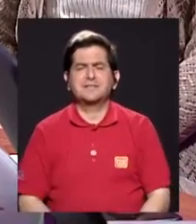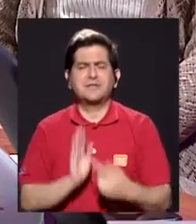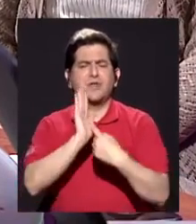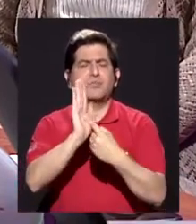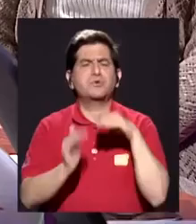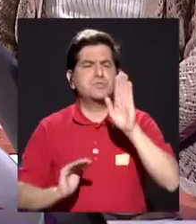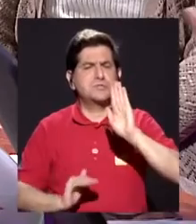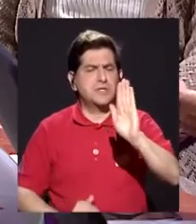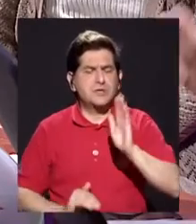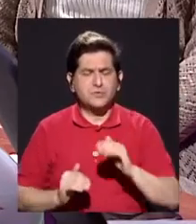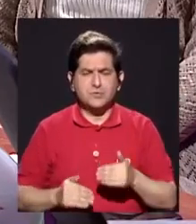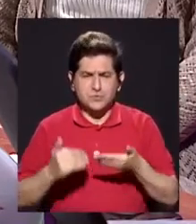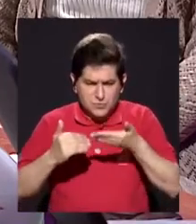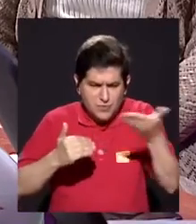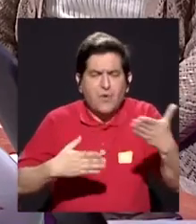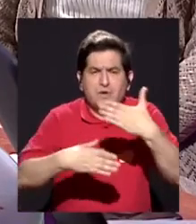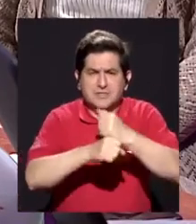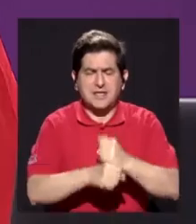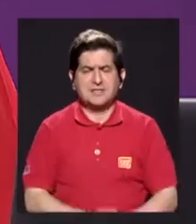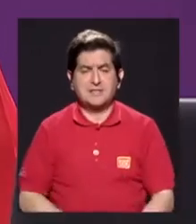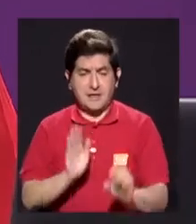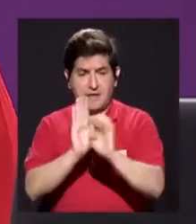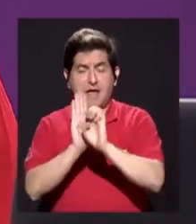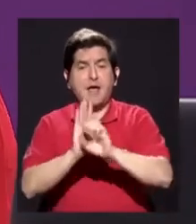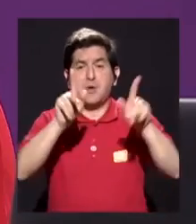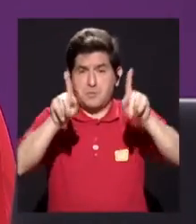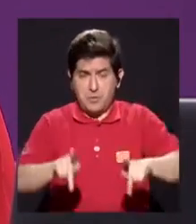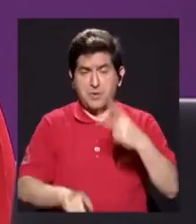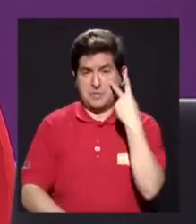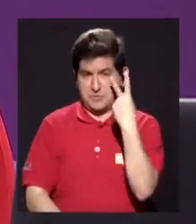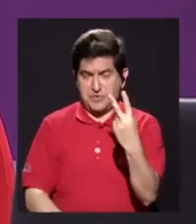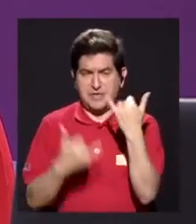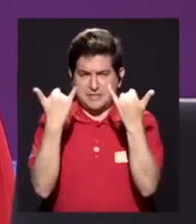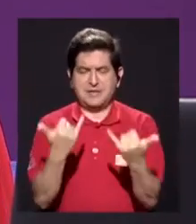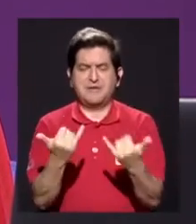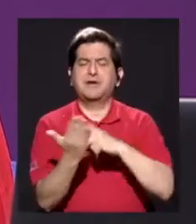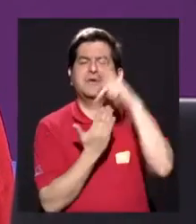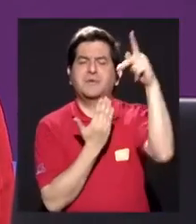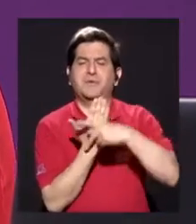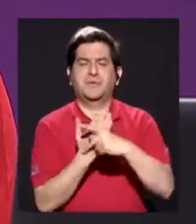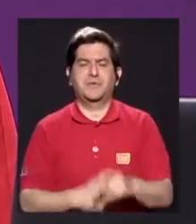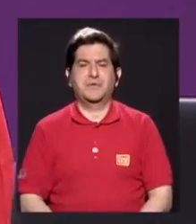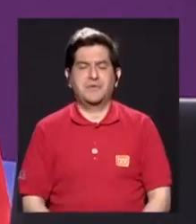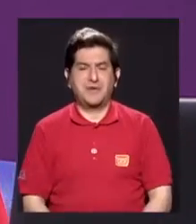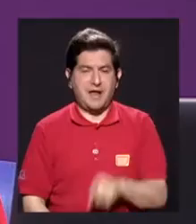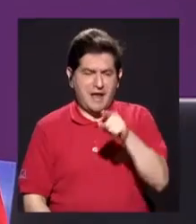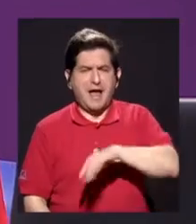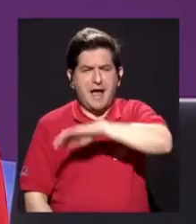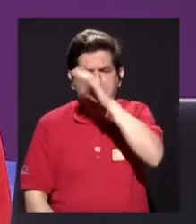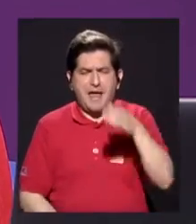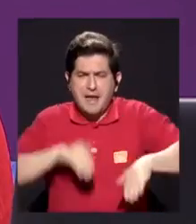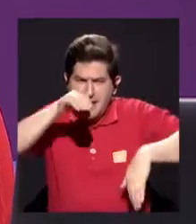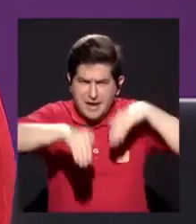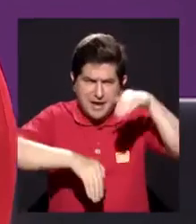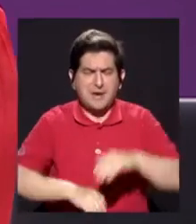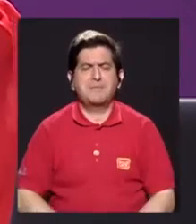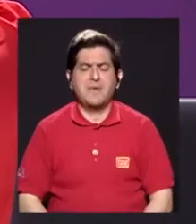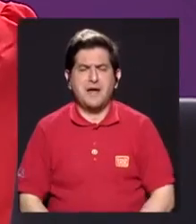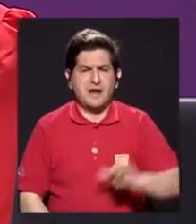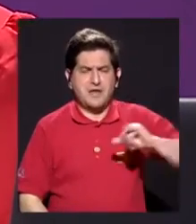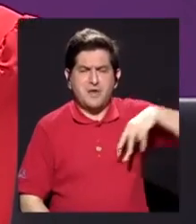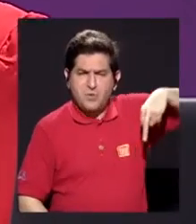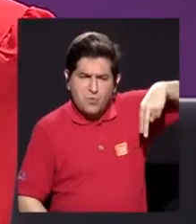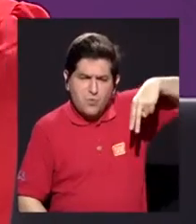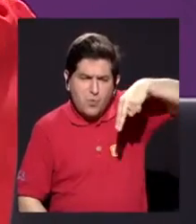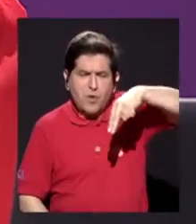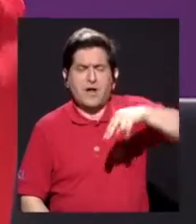ustedes hacen y ser un ejemplo para mucha gente que nos está mirando. Aguas Abiertas, Senderismo y Ultramaratón.